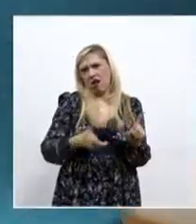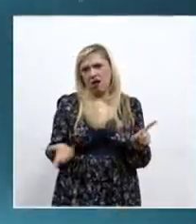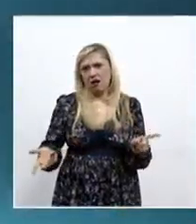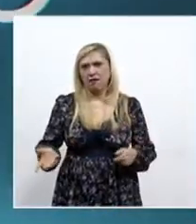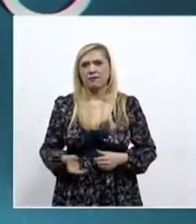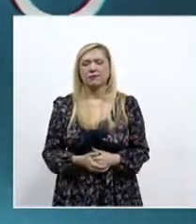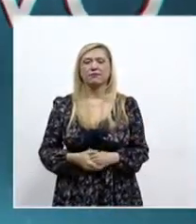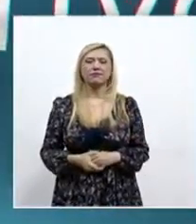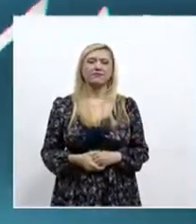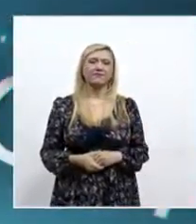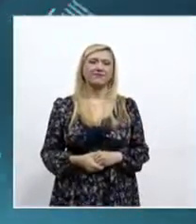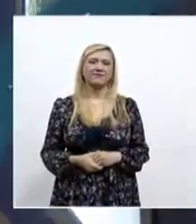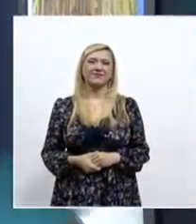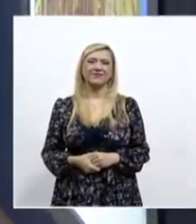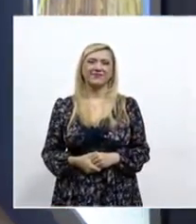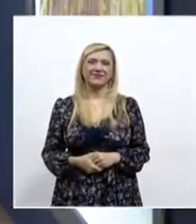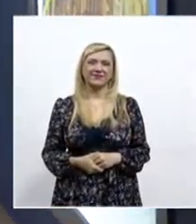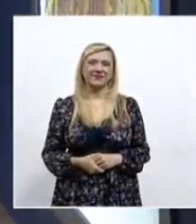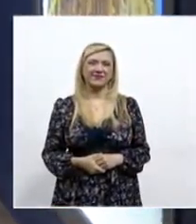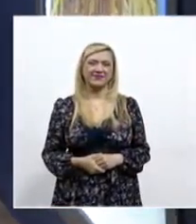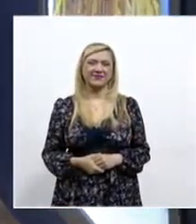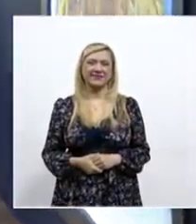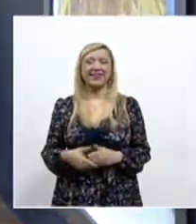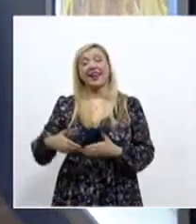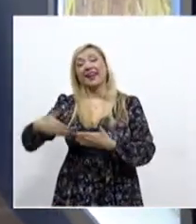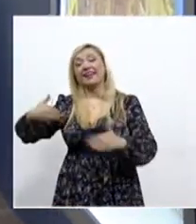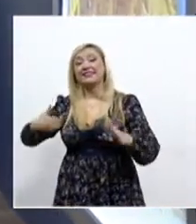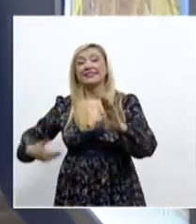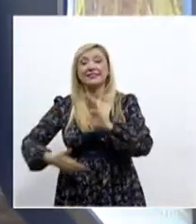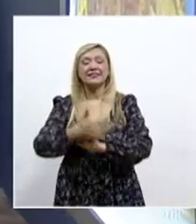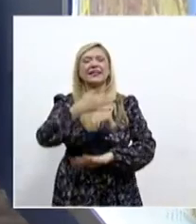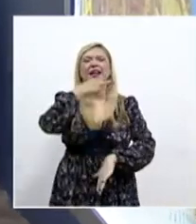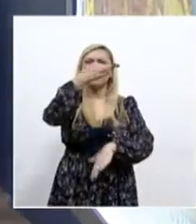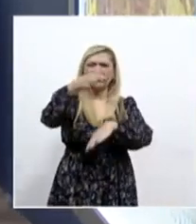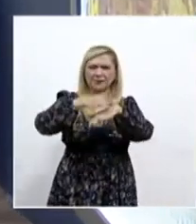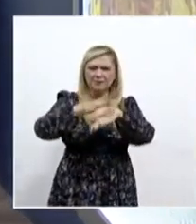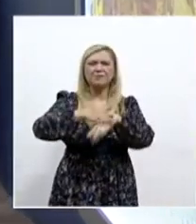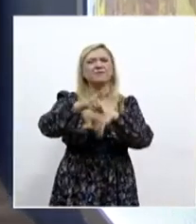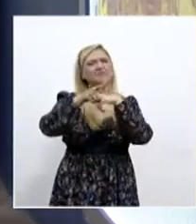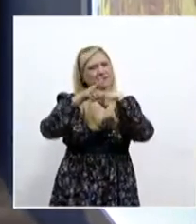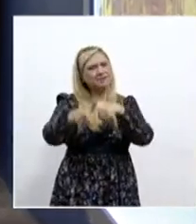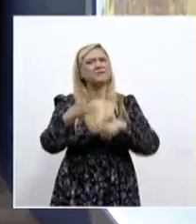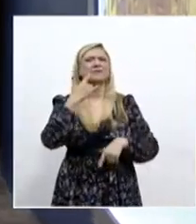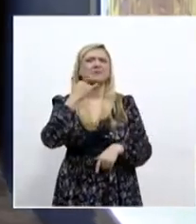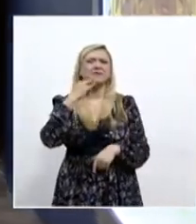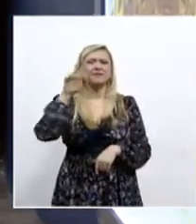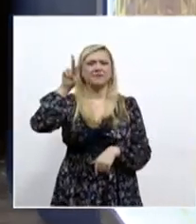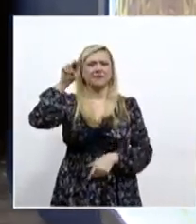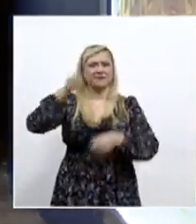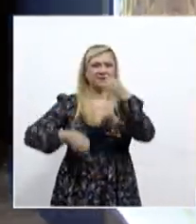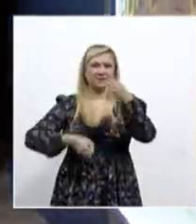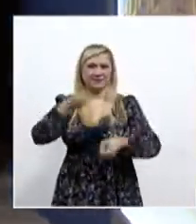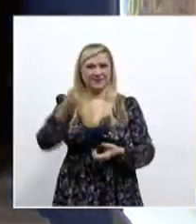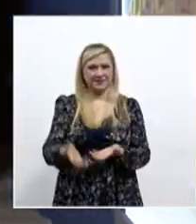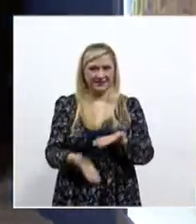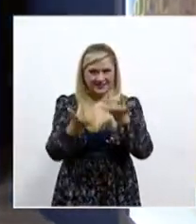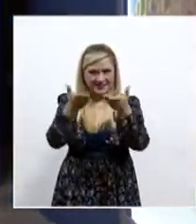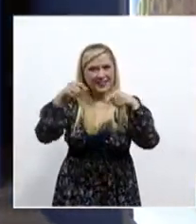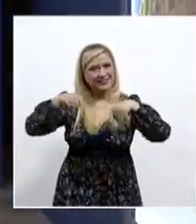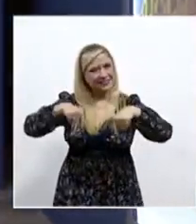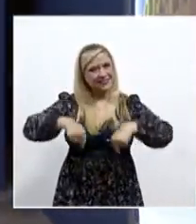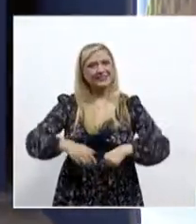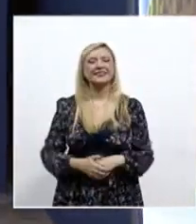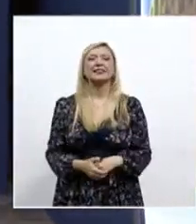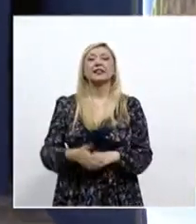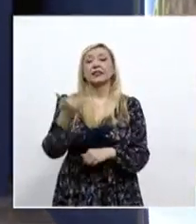Representantes del Poder Judicial de Tlaxcala participaron en la segunda sesión ordinaria del Sistema Estatal de Prevención, Atención,